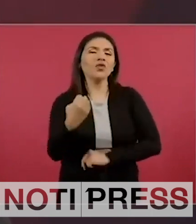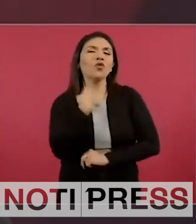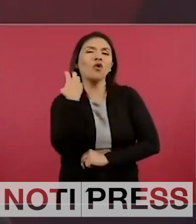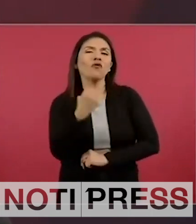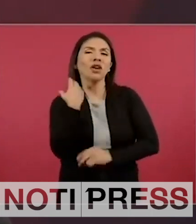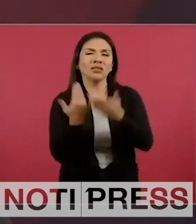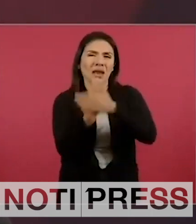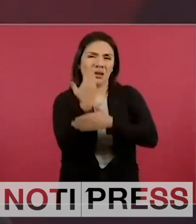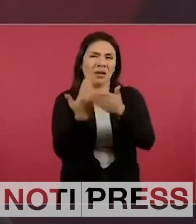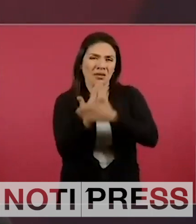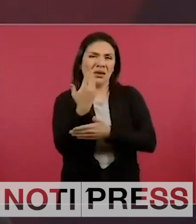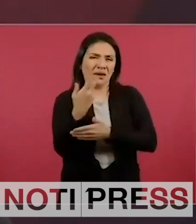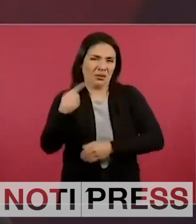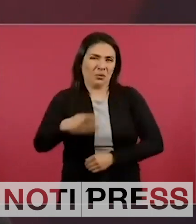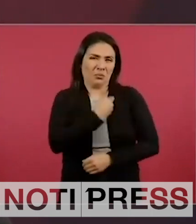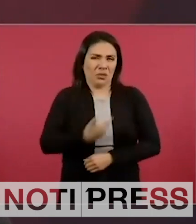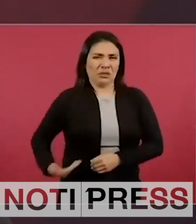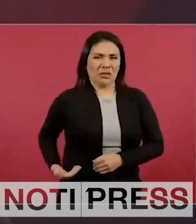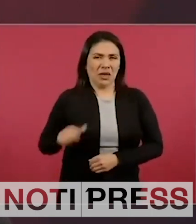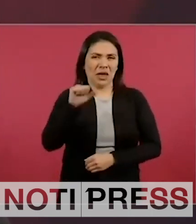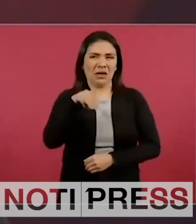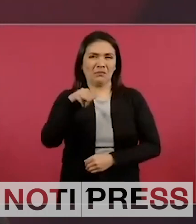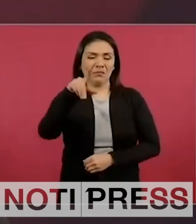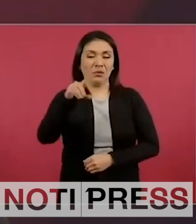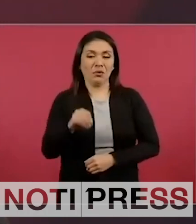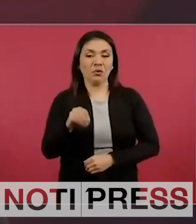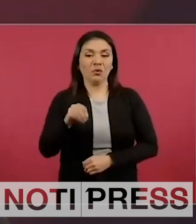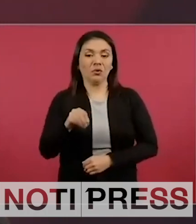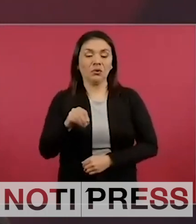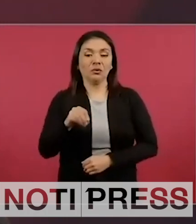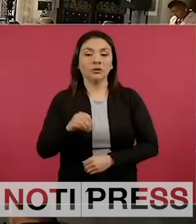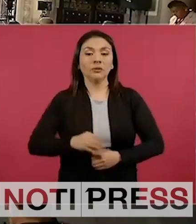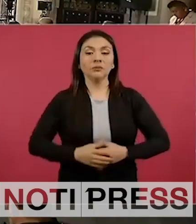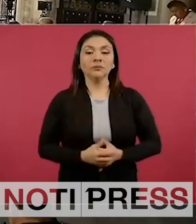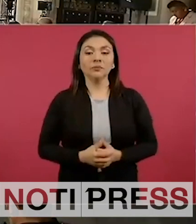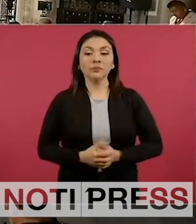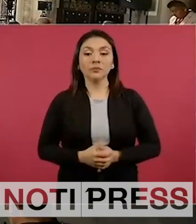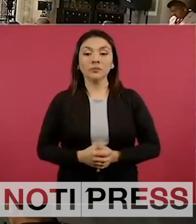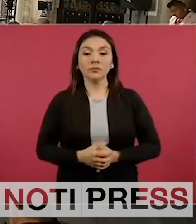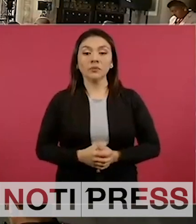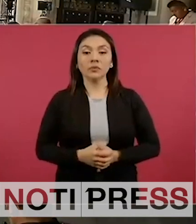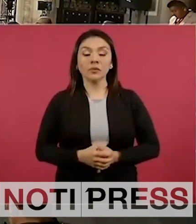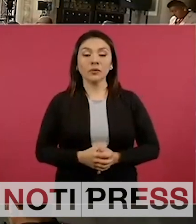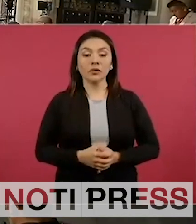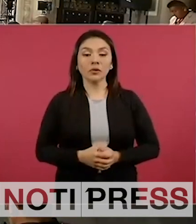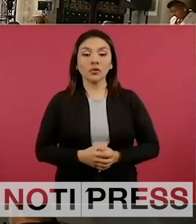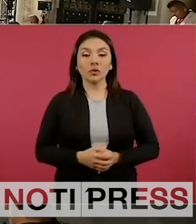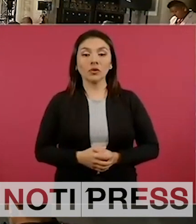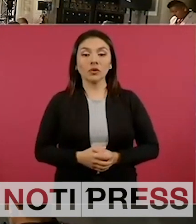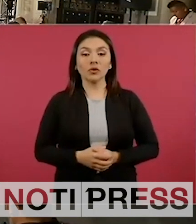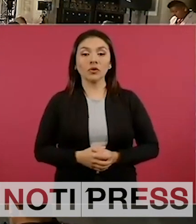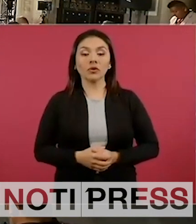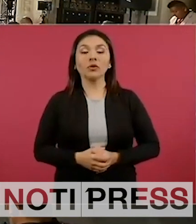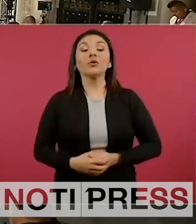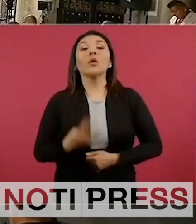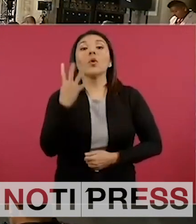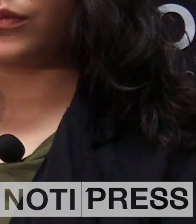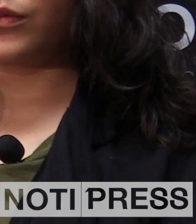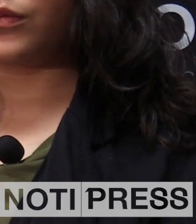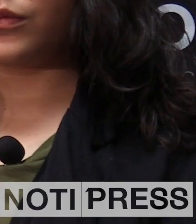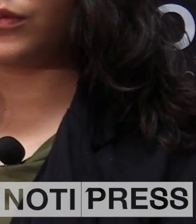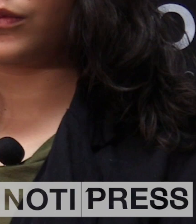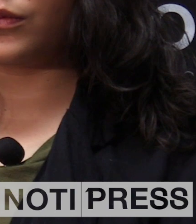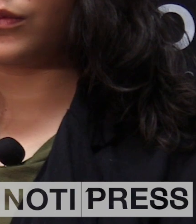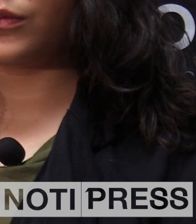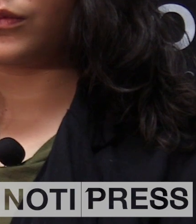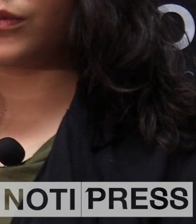rechazó dar el nombre, o sea, se negó a dar el nombre porque dijo que era parte de la investigación de ese ex empleado del que se utilizaron las contraseñas para poder